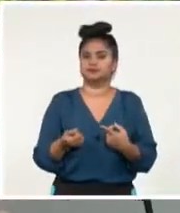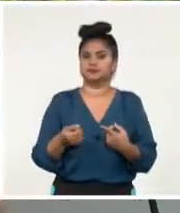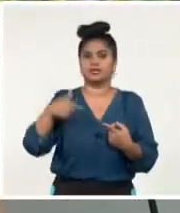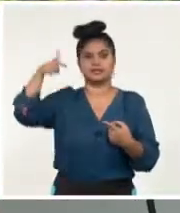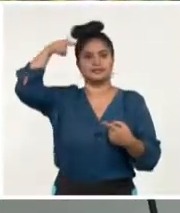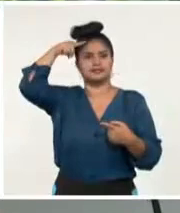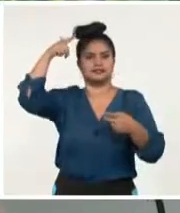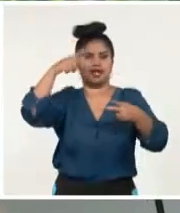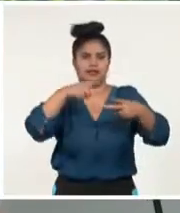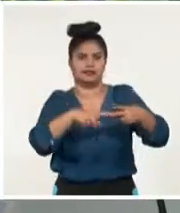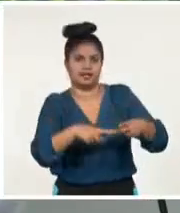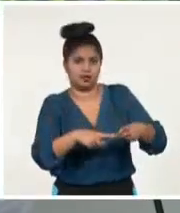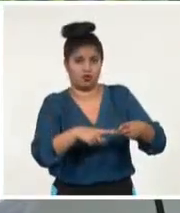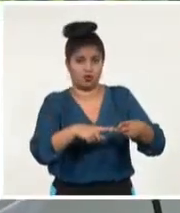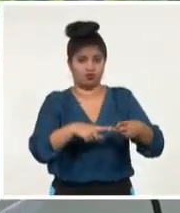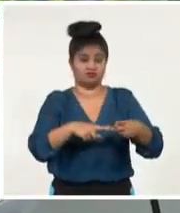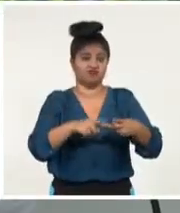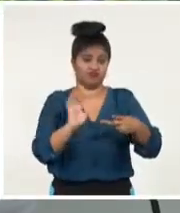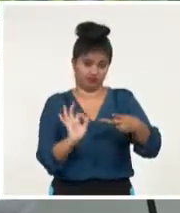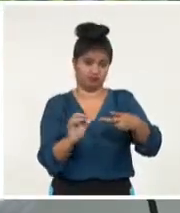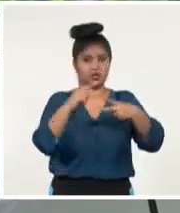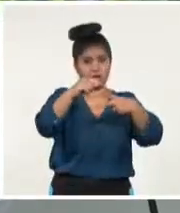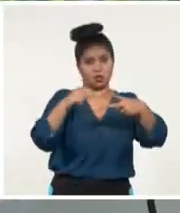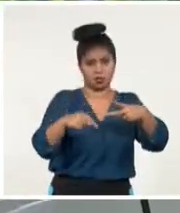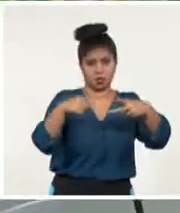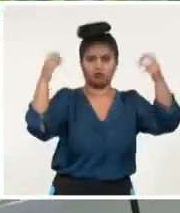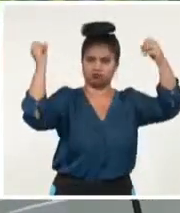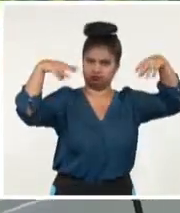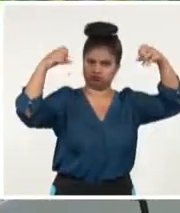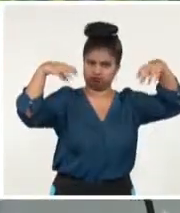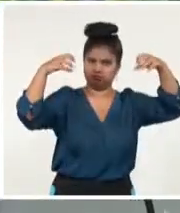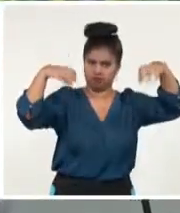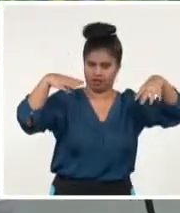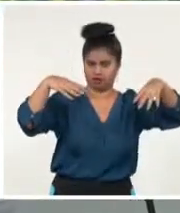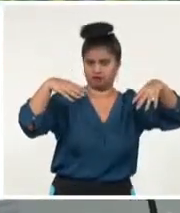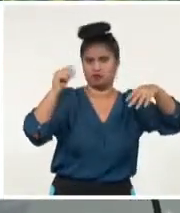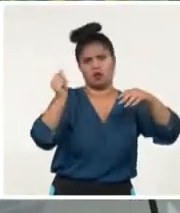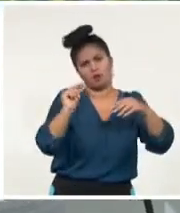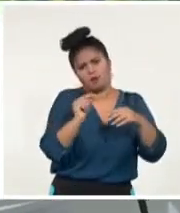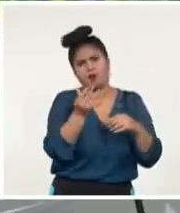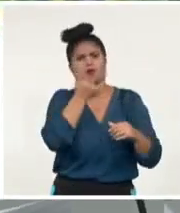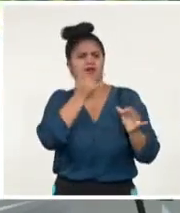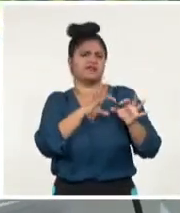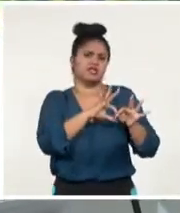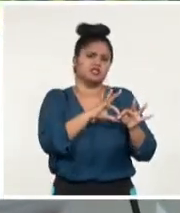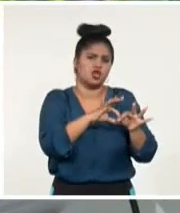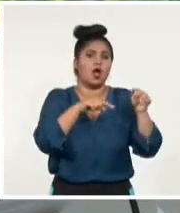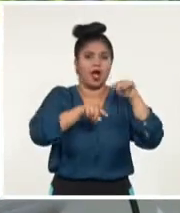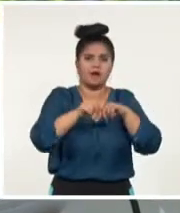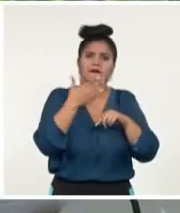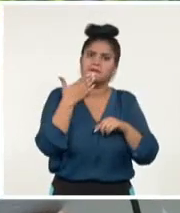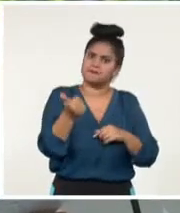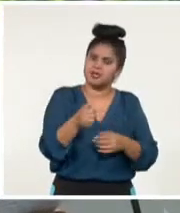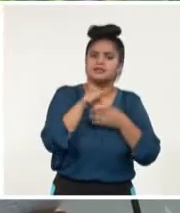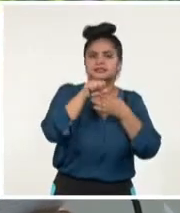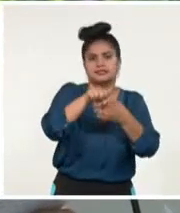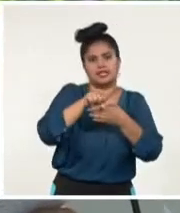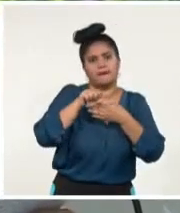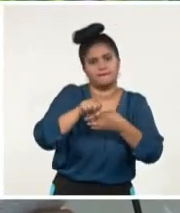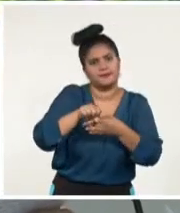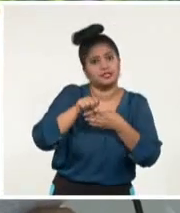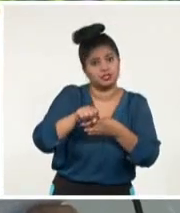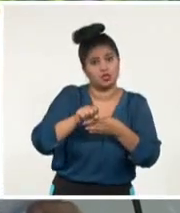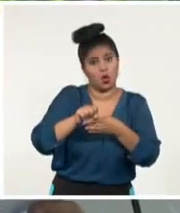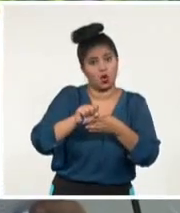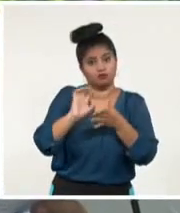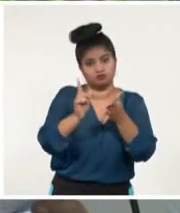o sea, los municipios más occidentales de la provincia de Pinar del Río, que los daños fueron inferiores, ya están en un nivel de cobertura muy superior, pero todavía nos